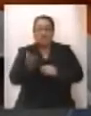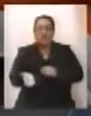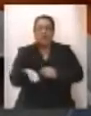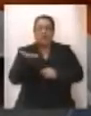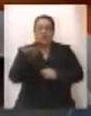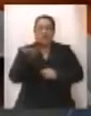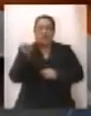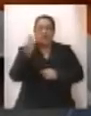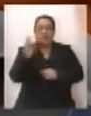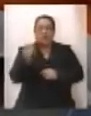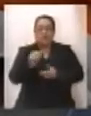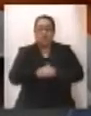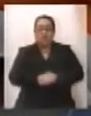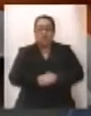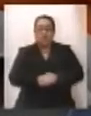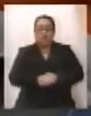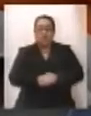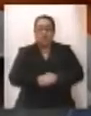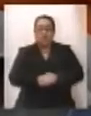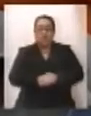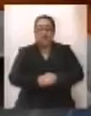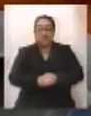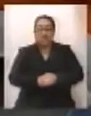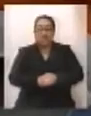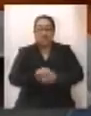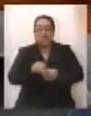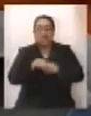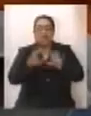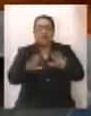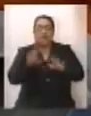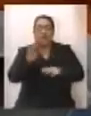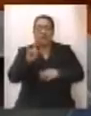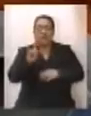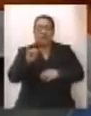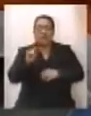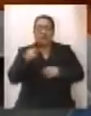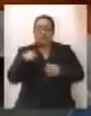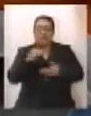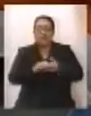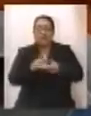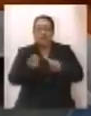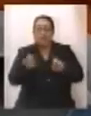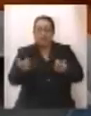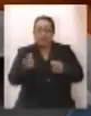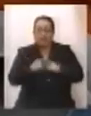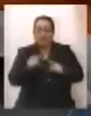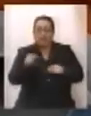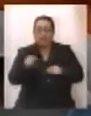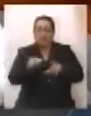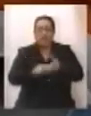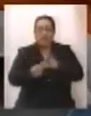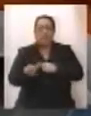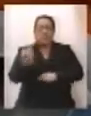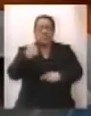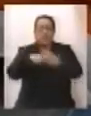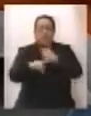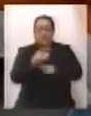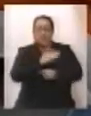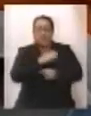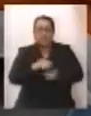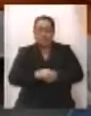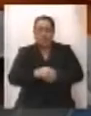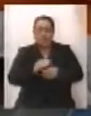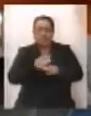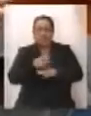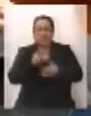subir el monto no imponible en 10 unidades impositivas tributarias, van a tener más liquidez, pero eso va a revertir al Estado